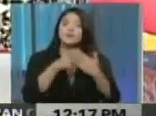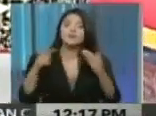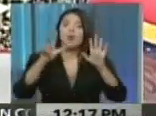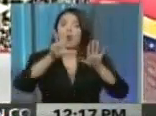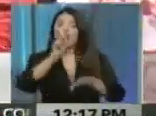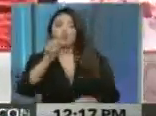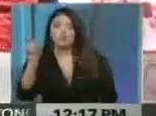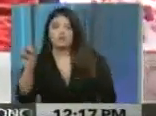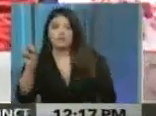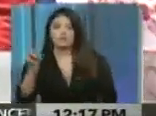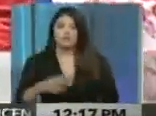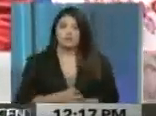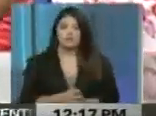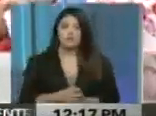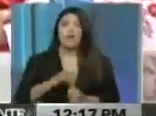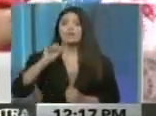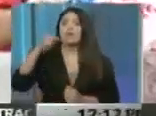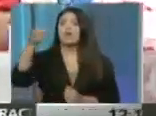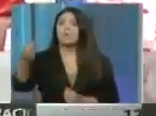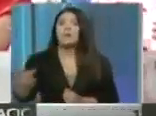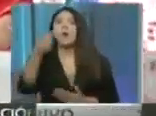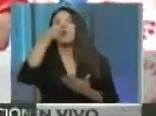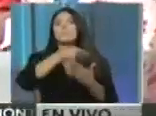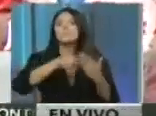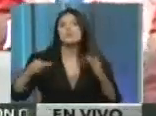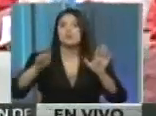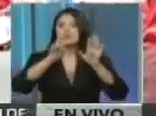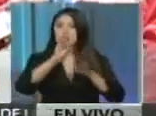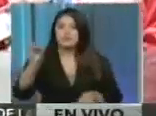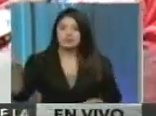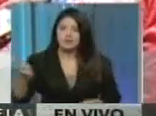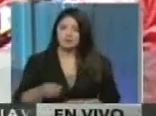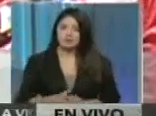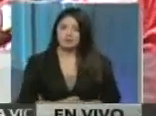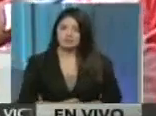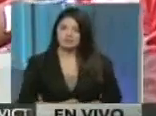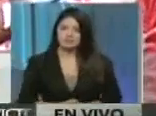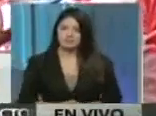1.800.000. Después que eran 1.600.000.